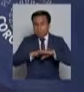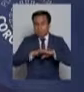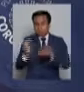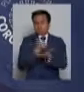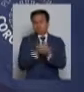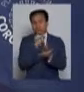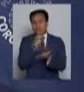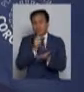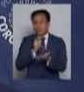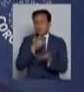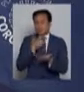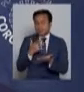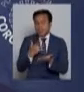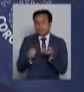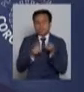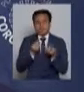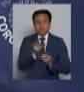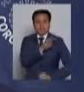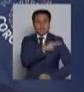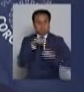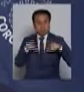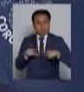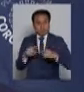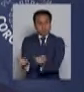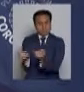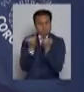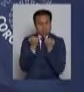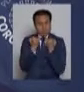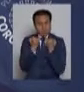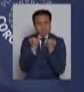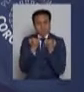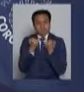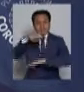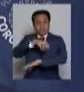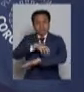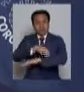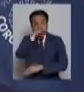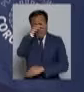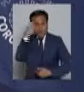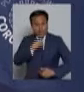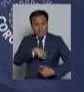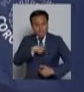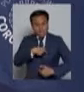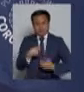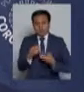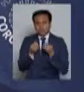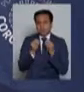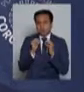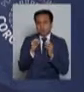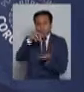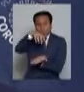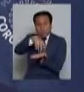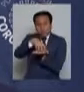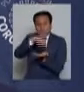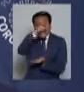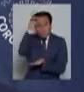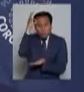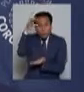estos permisos, porque en particular el jefe de zona nos hace ver que en la región de la Araucanía, muy particularmente en la comuna de